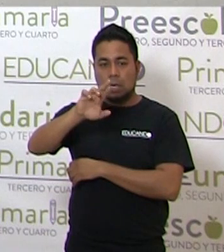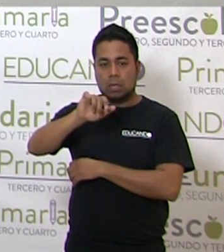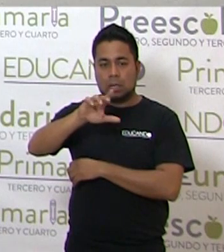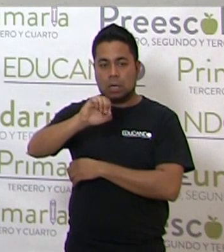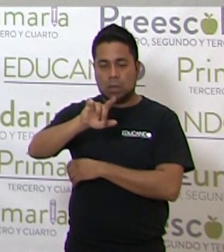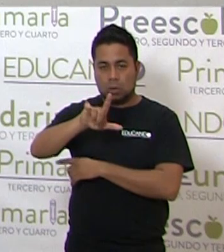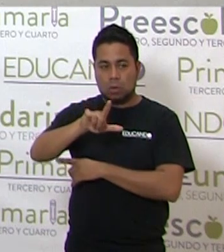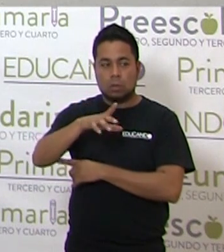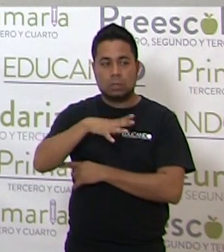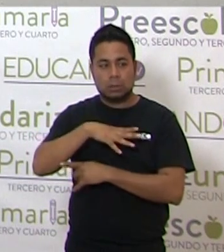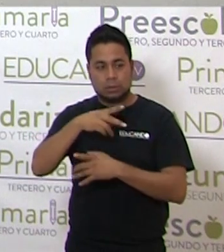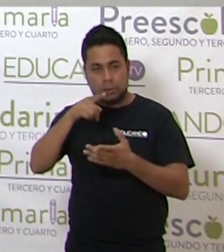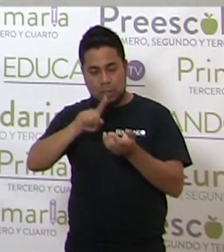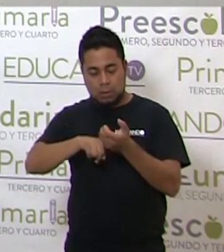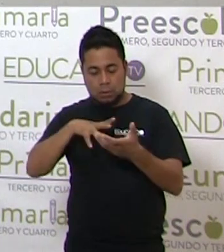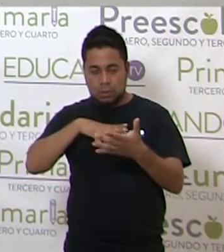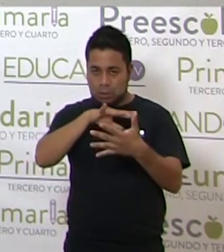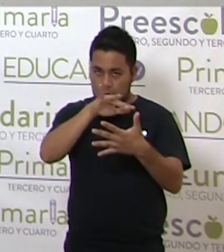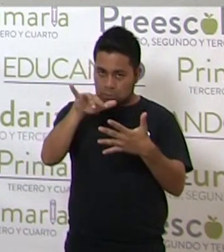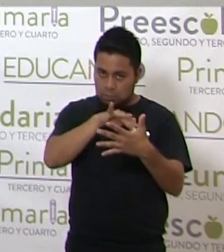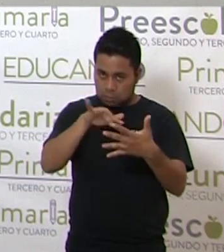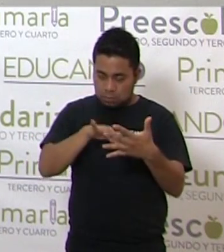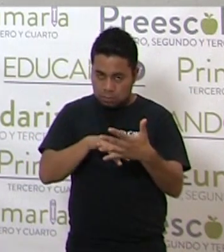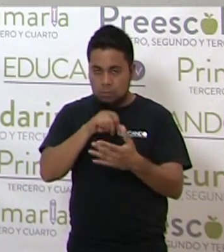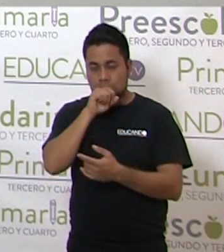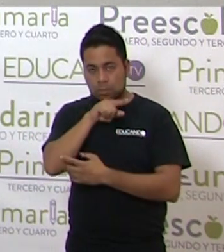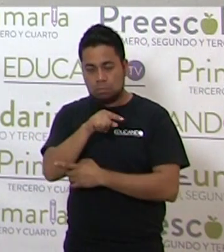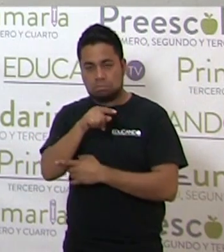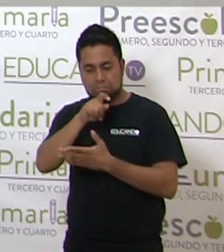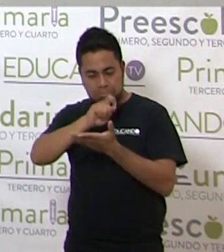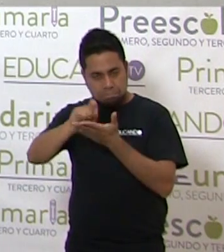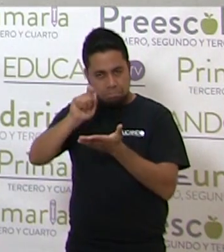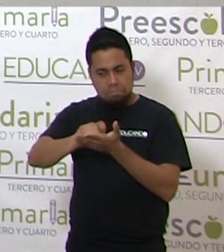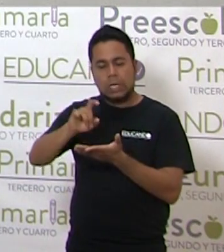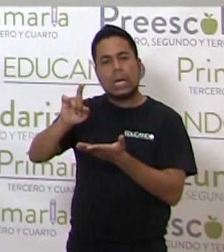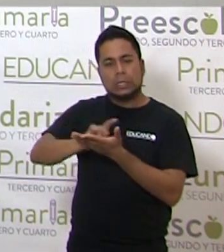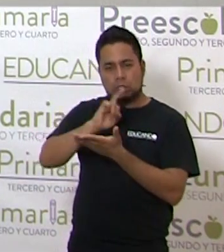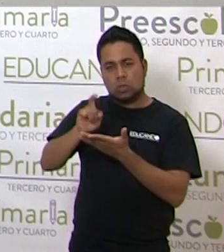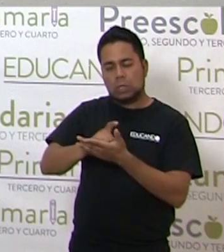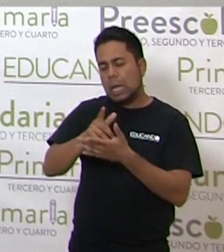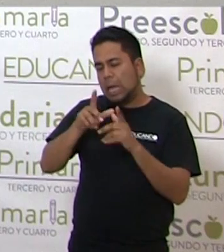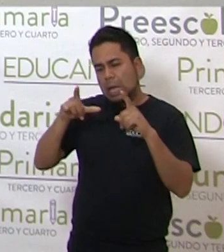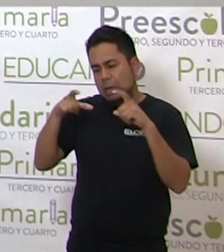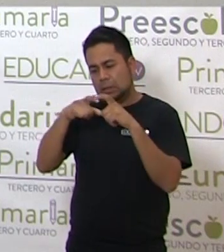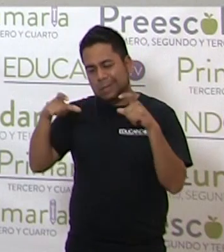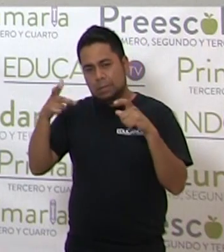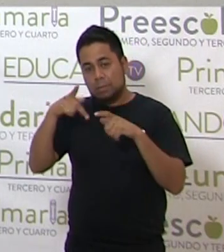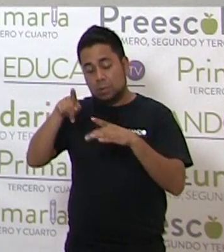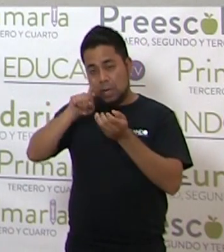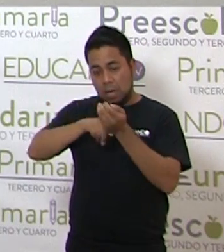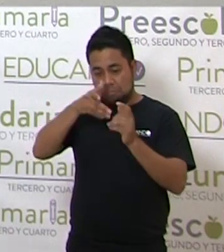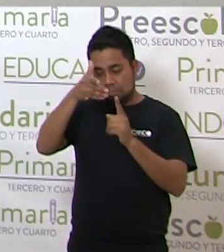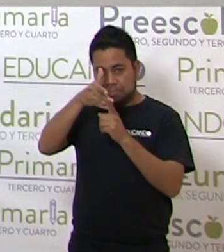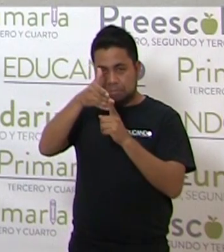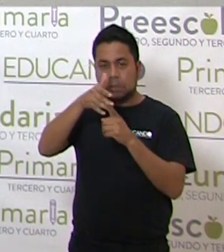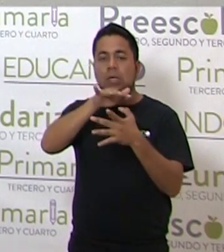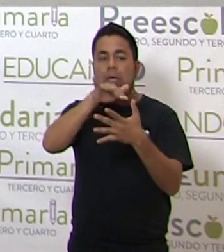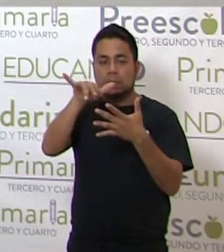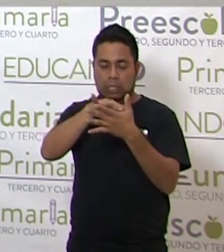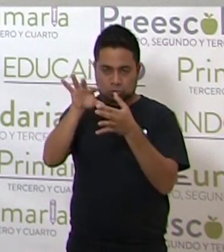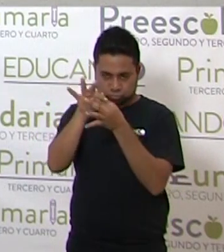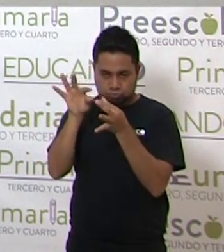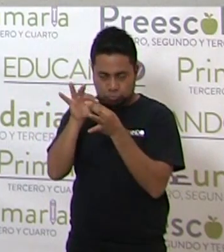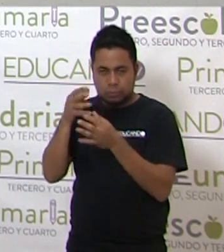enciclopédico, un texto expositivo, o también se les llama notas enciclopédicas, ¿sí? Pero su esencia es que es un texto